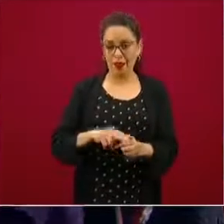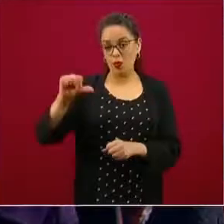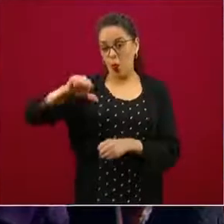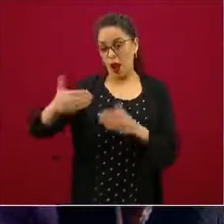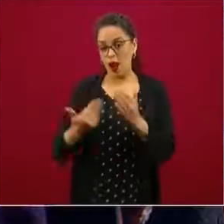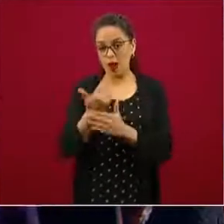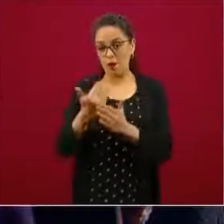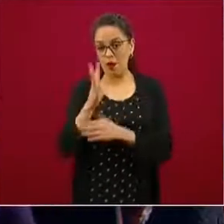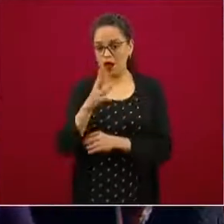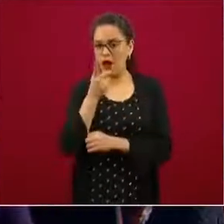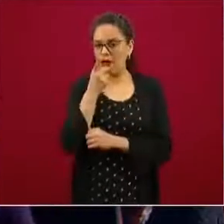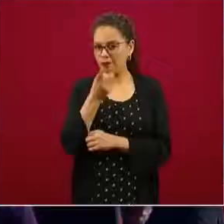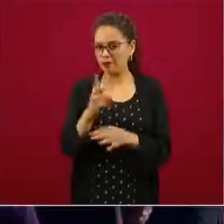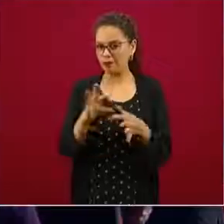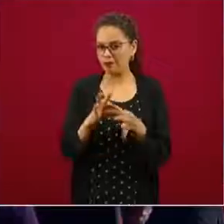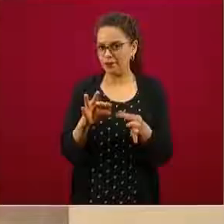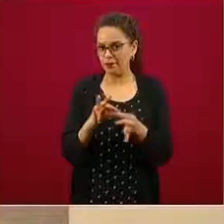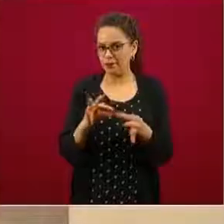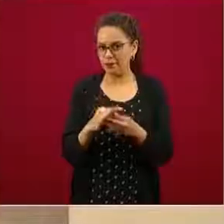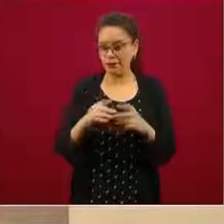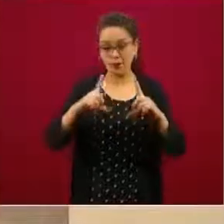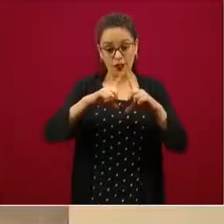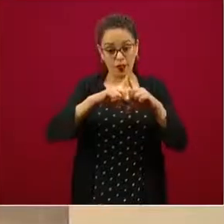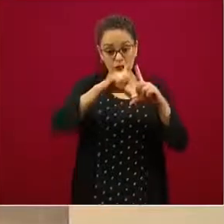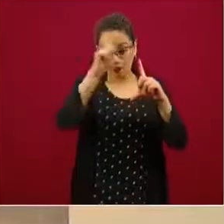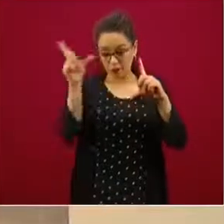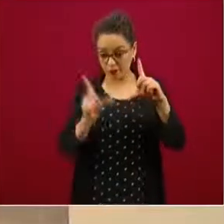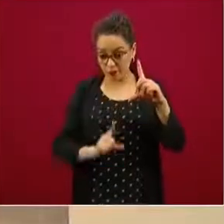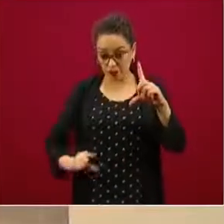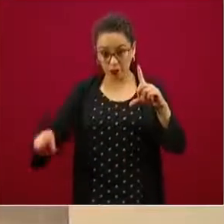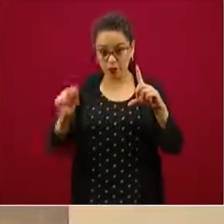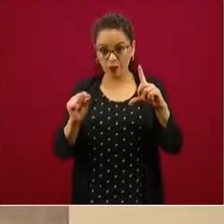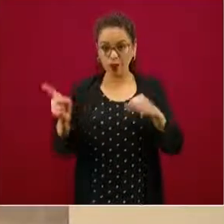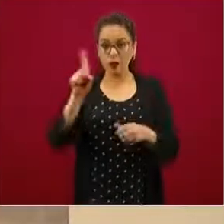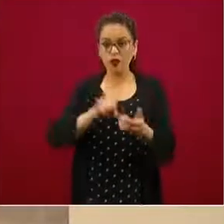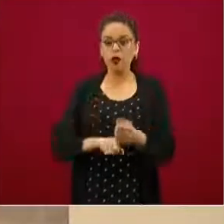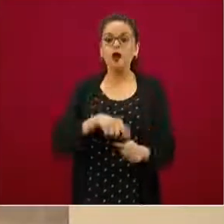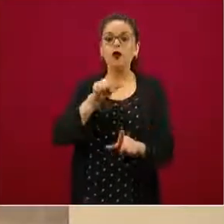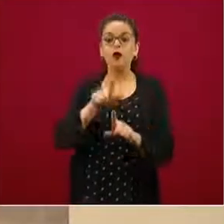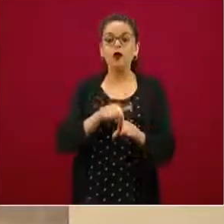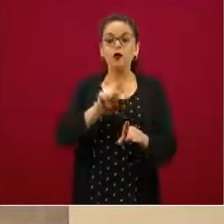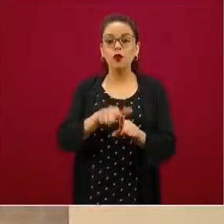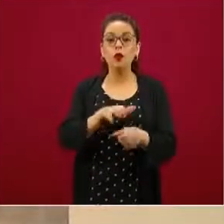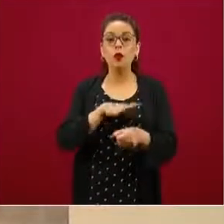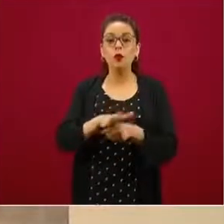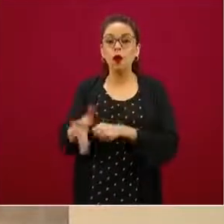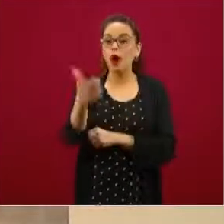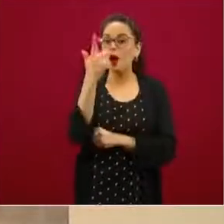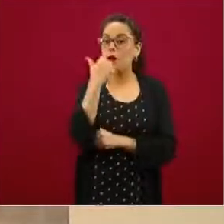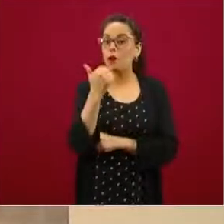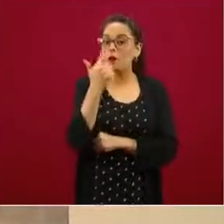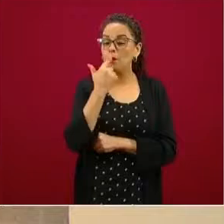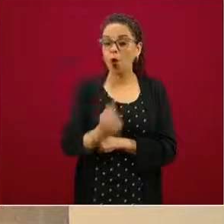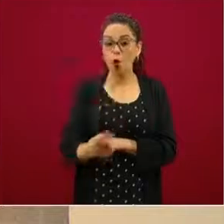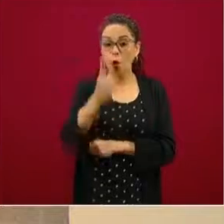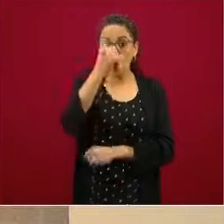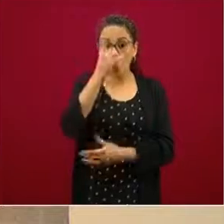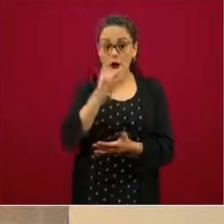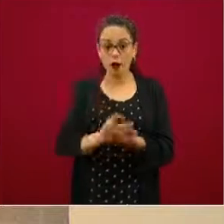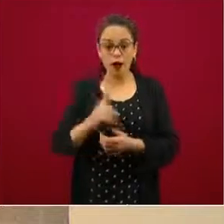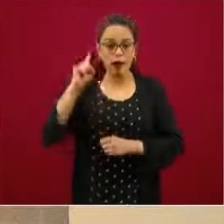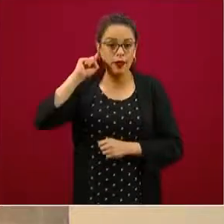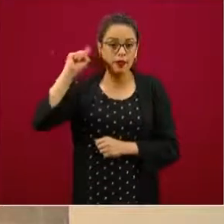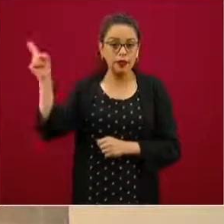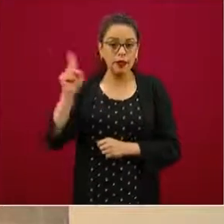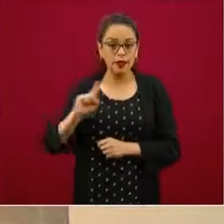mañana, inicia con todo el país en color rojo del semáforo, excepto Zacatecas, que está en color